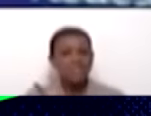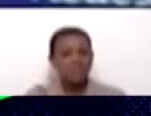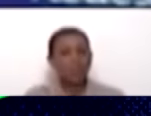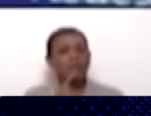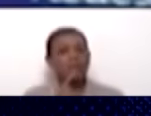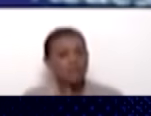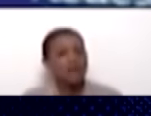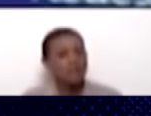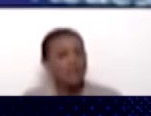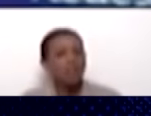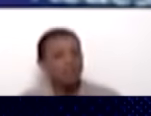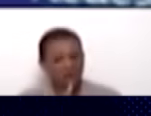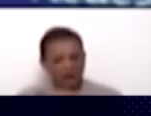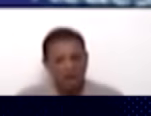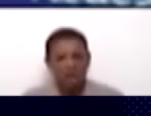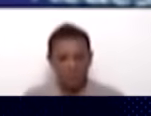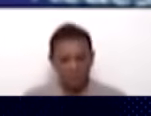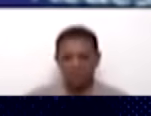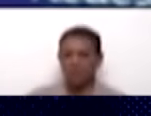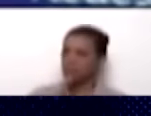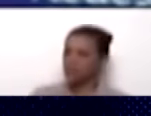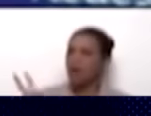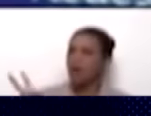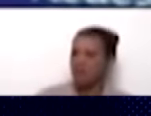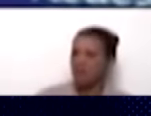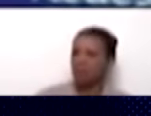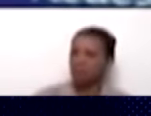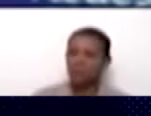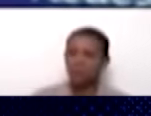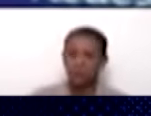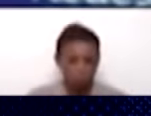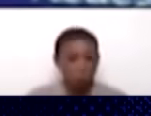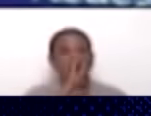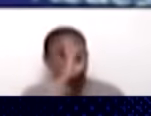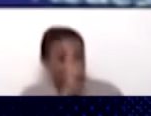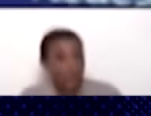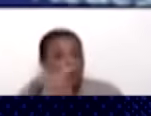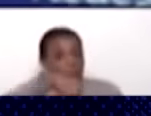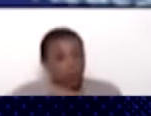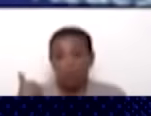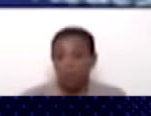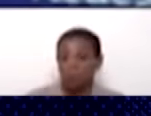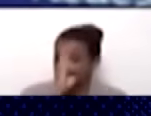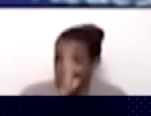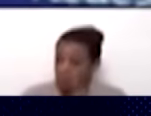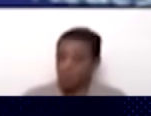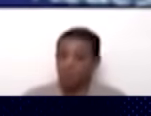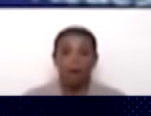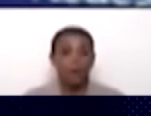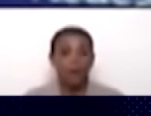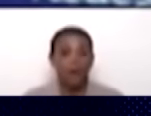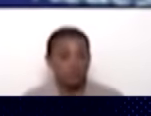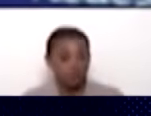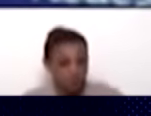decir la verdad, siempre vamos a decir nuestra verdad. Nosotros respetamos el voto del pueblo argentino. Hicieron